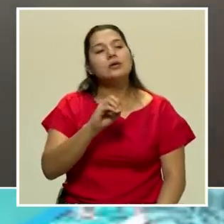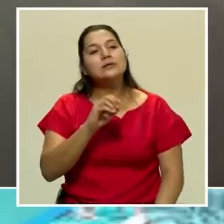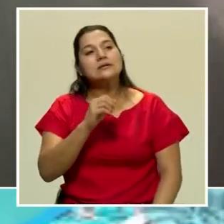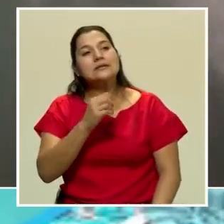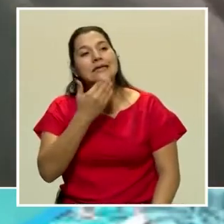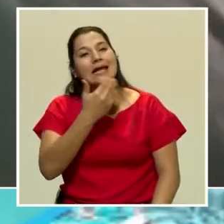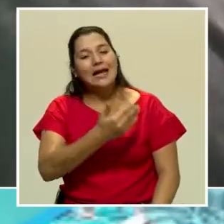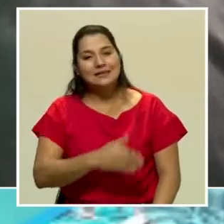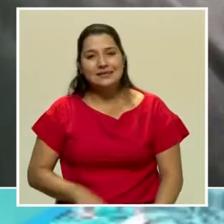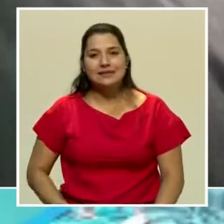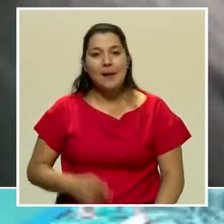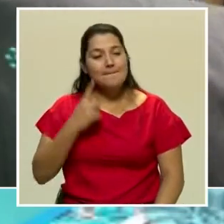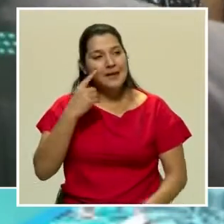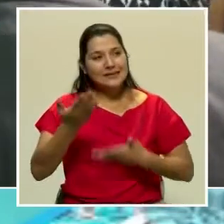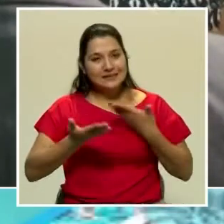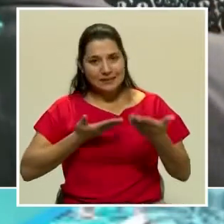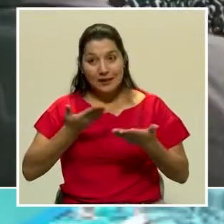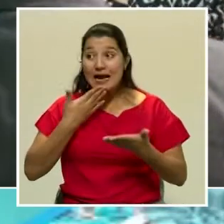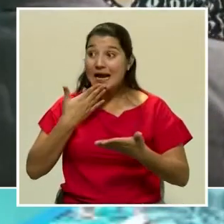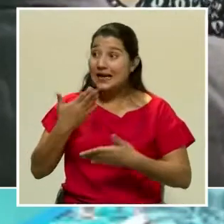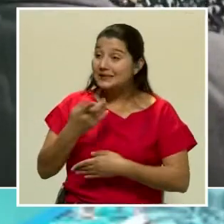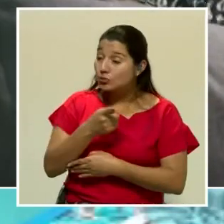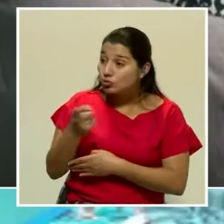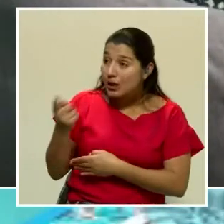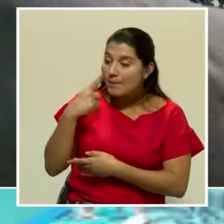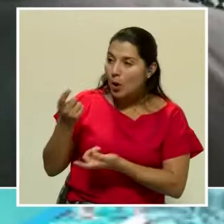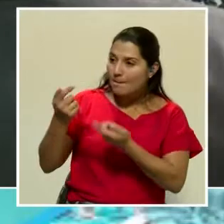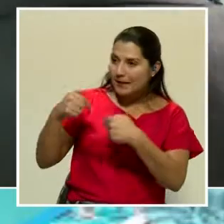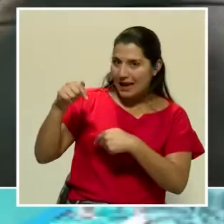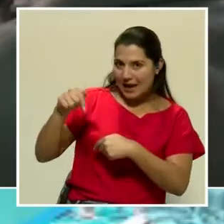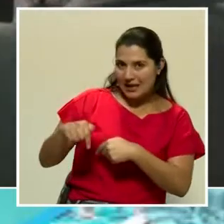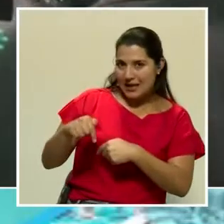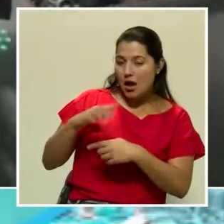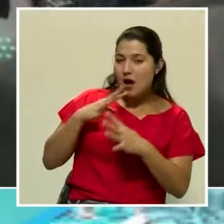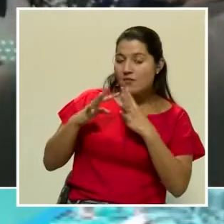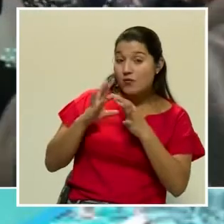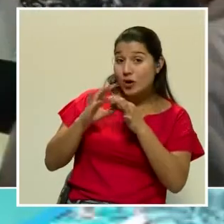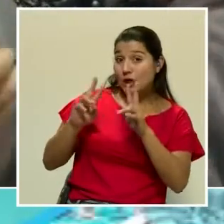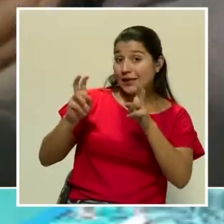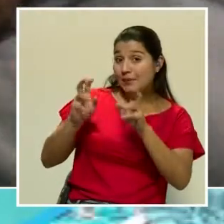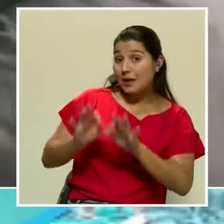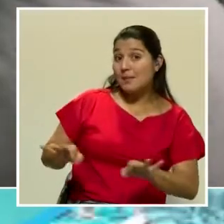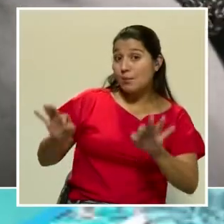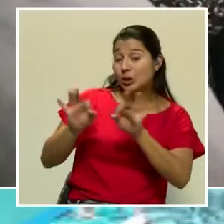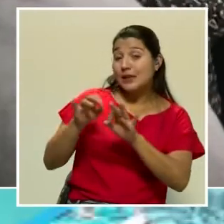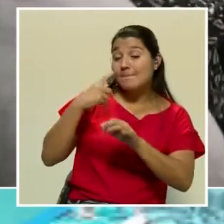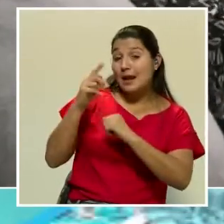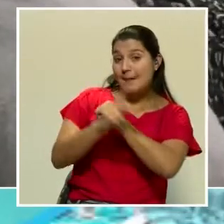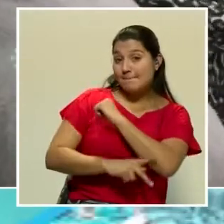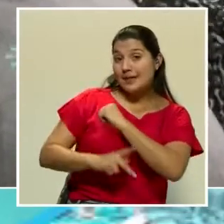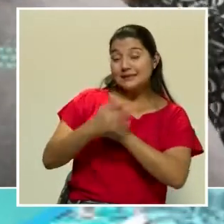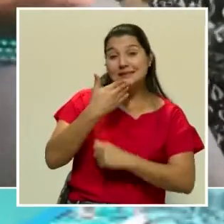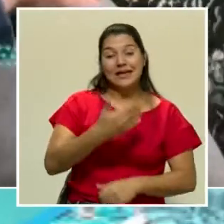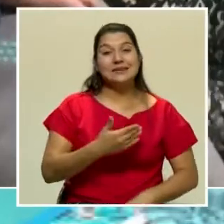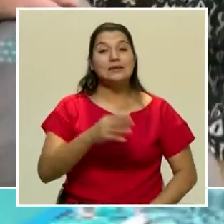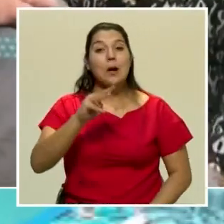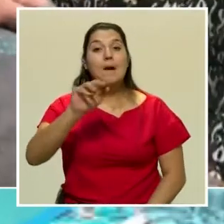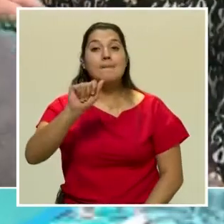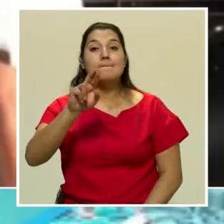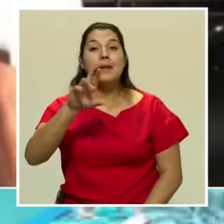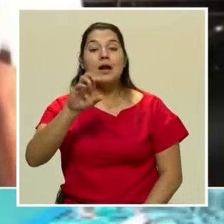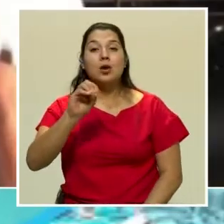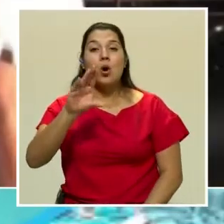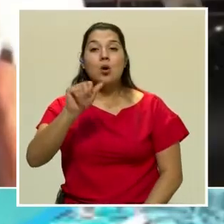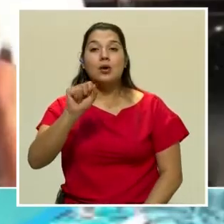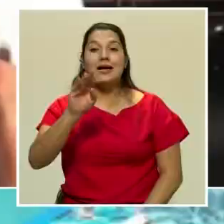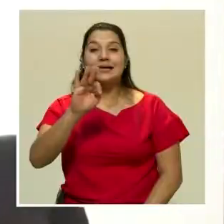Marco. A la orden. Gracias por ustedes por venir aquí a conversar sobre este tema tan importante para el país. Gracias. Don Marco Castillo